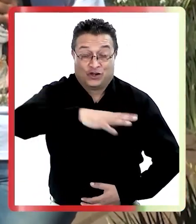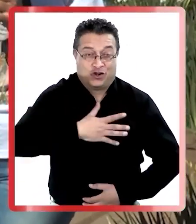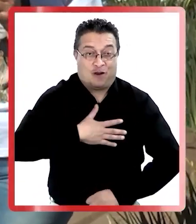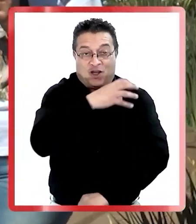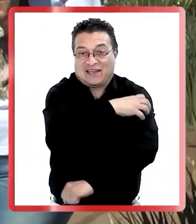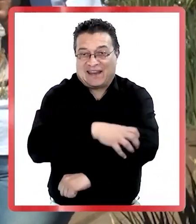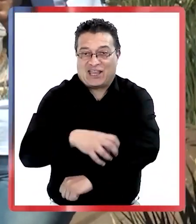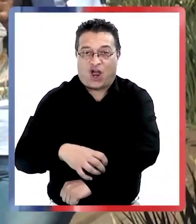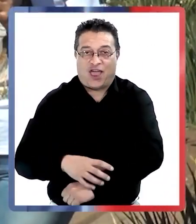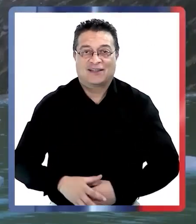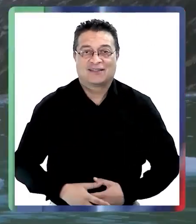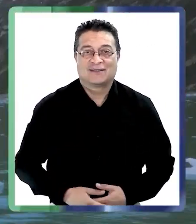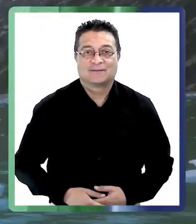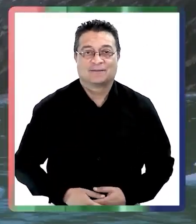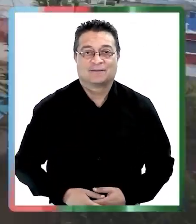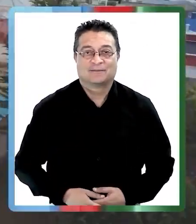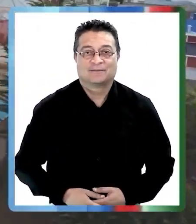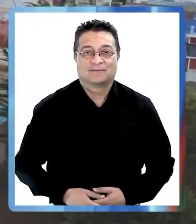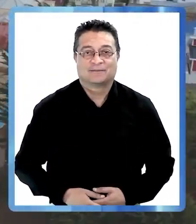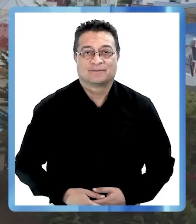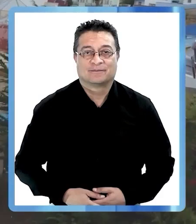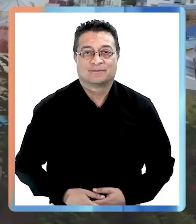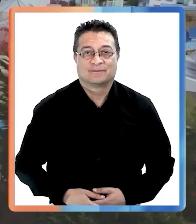Somos las regiones.